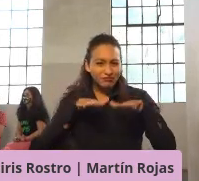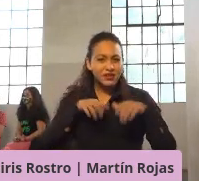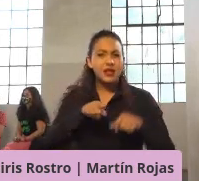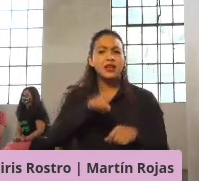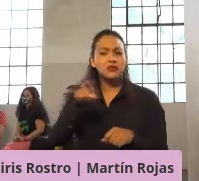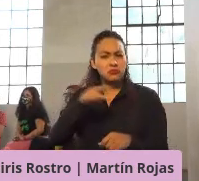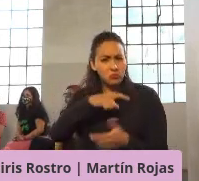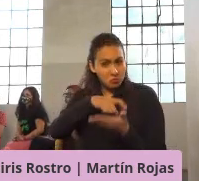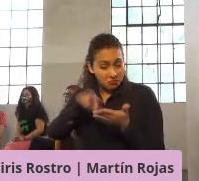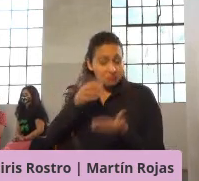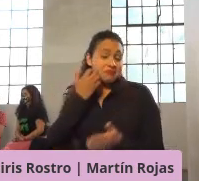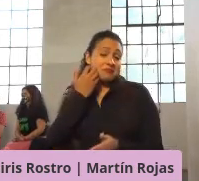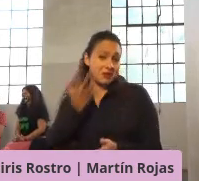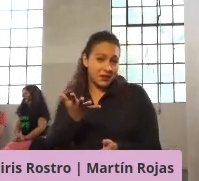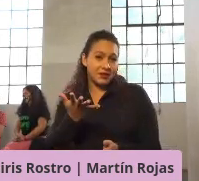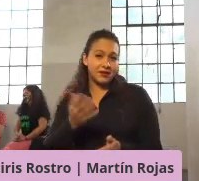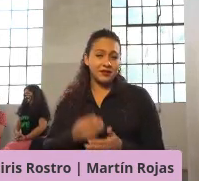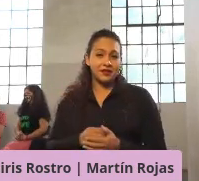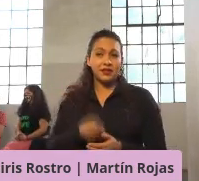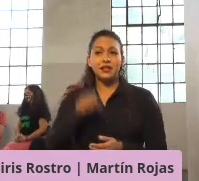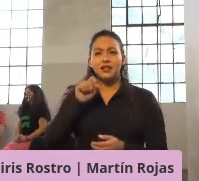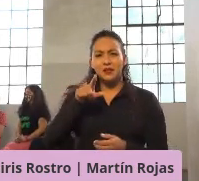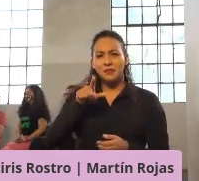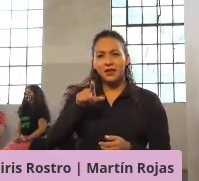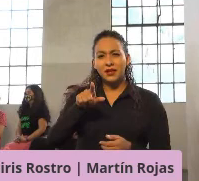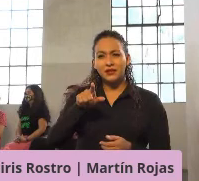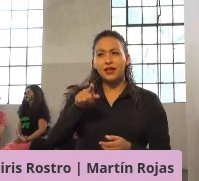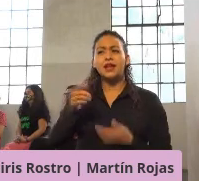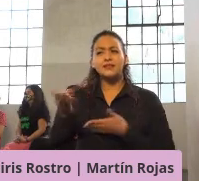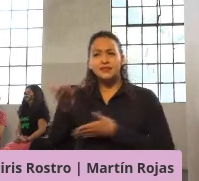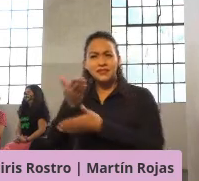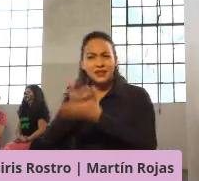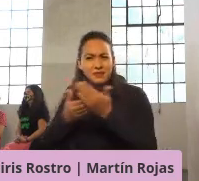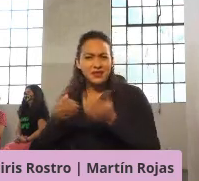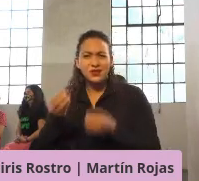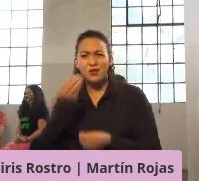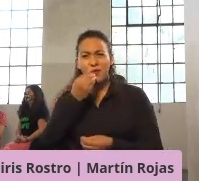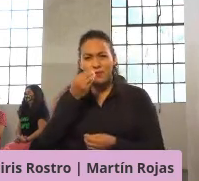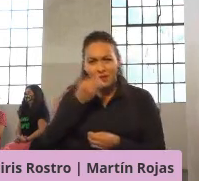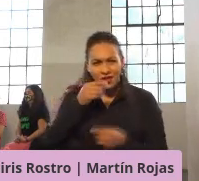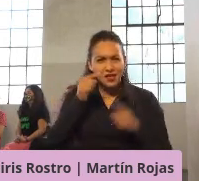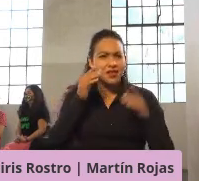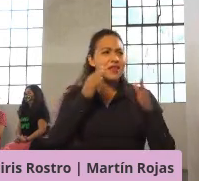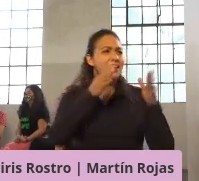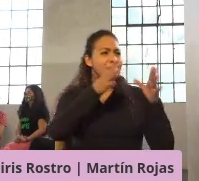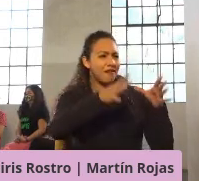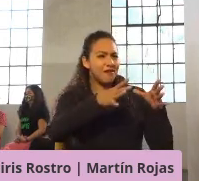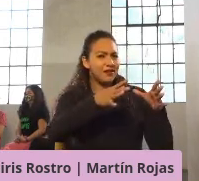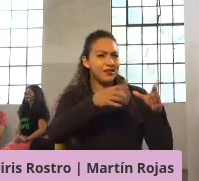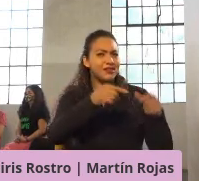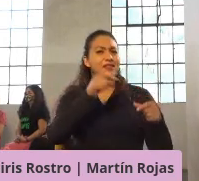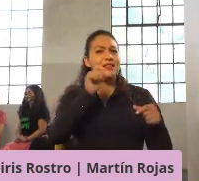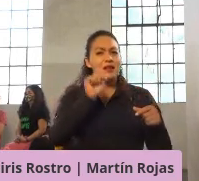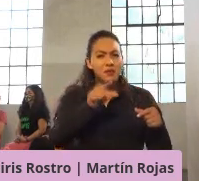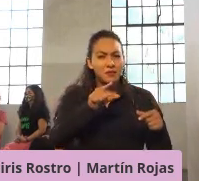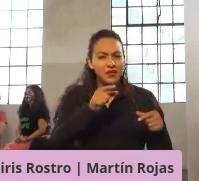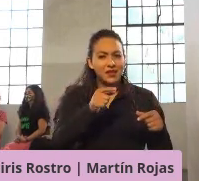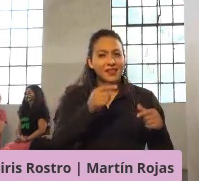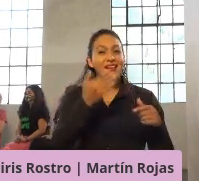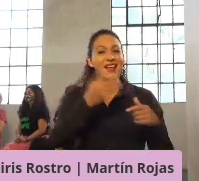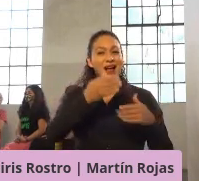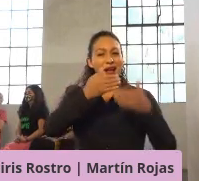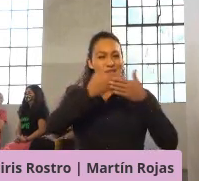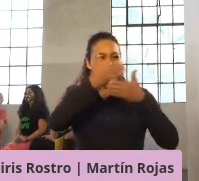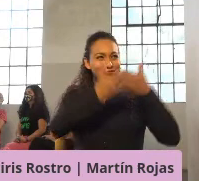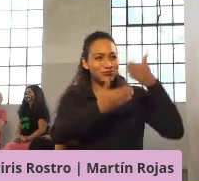está Buna y está Minibar también con servicio. Y de este lado tenemos un registro que nos están ayudando a hacer Selva y Mara